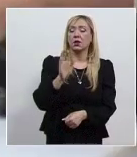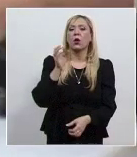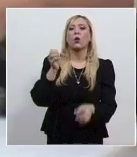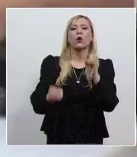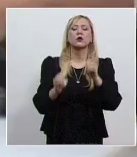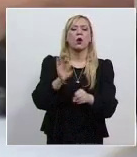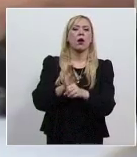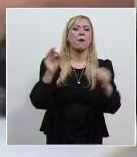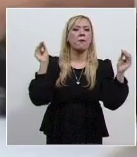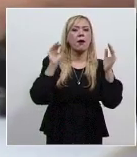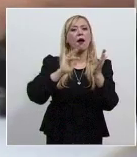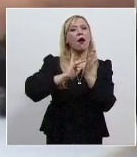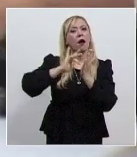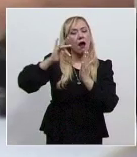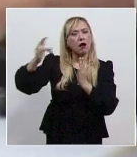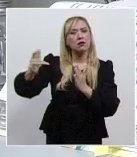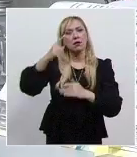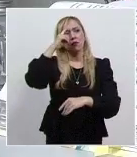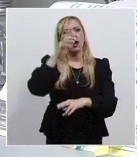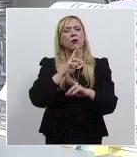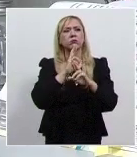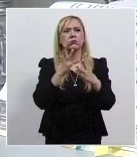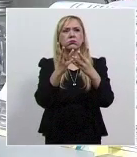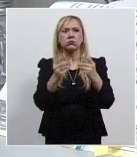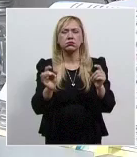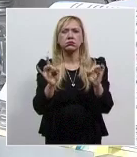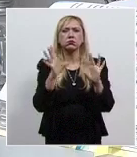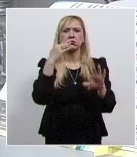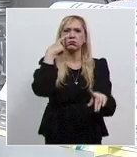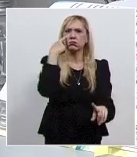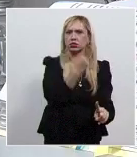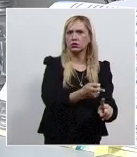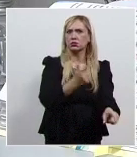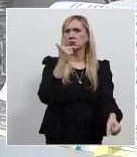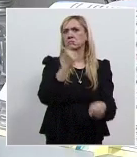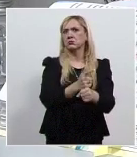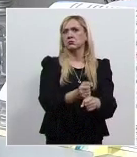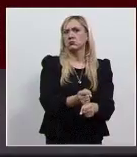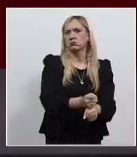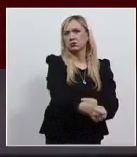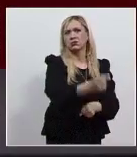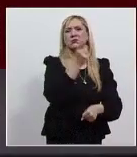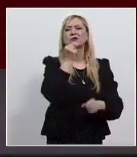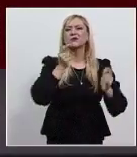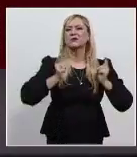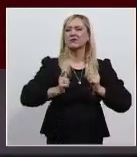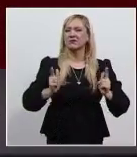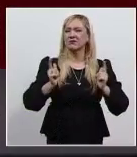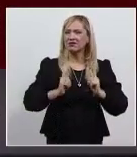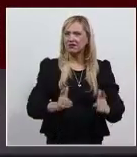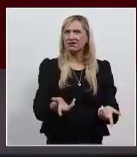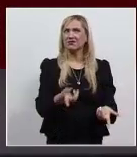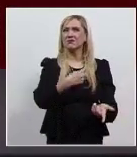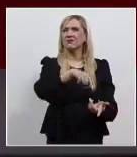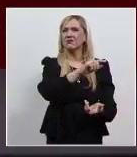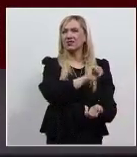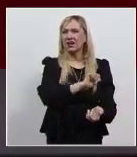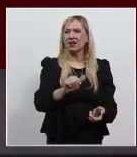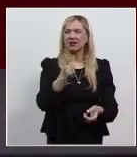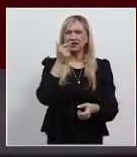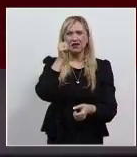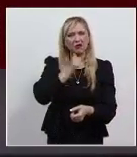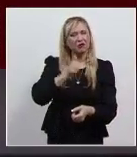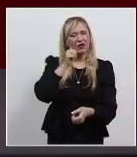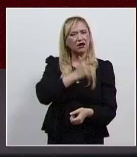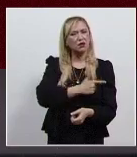en la que los tribunales resuelven casos en los que esté involucrado este ilícito. Eficaz para la defensa y protección